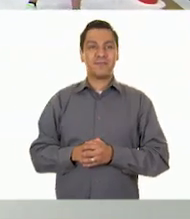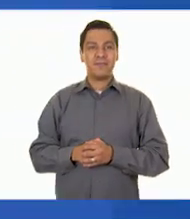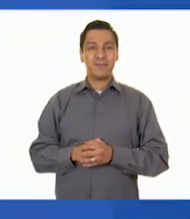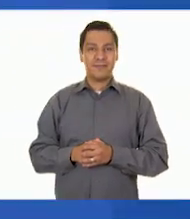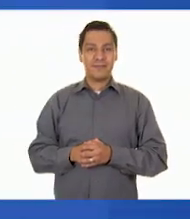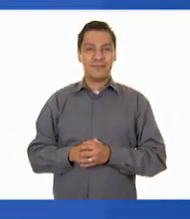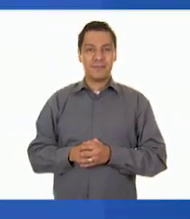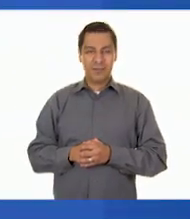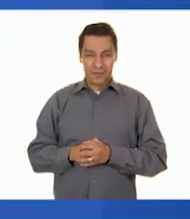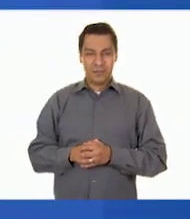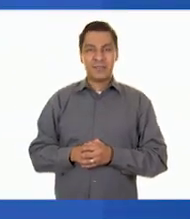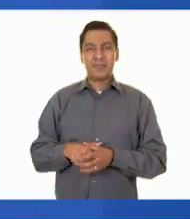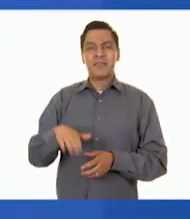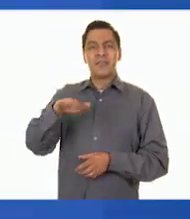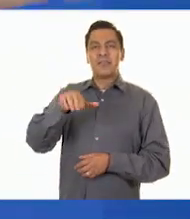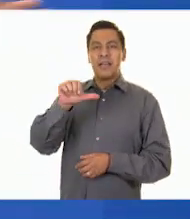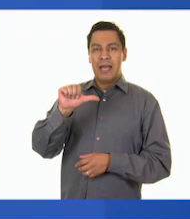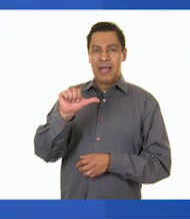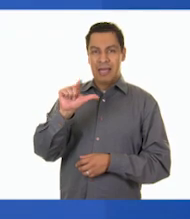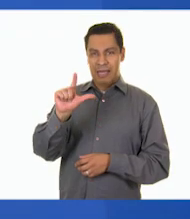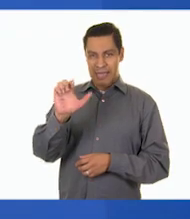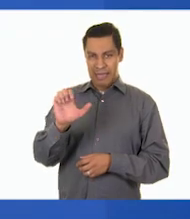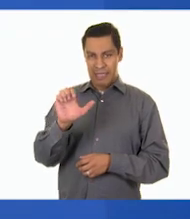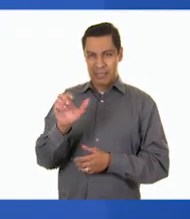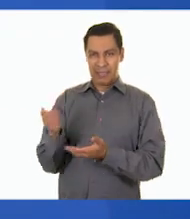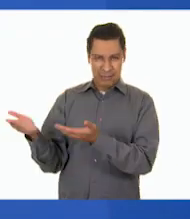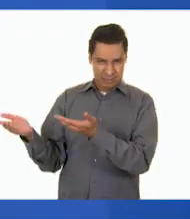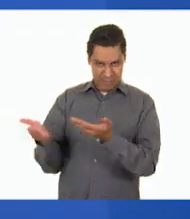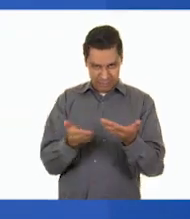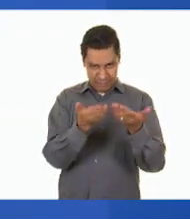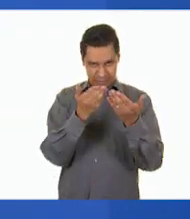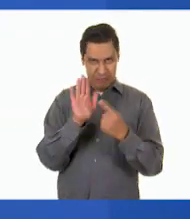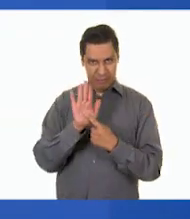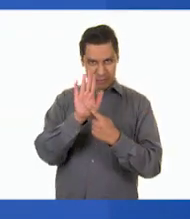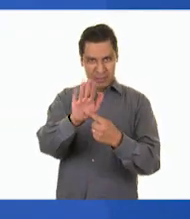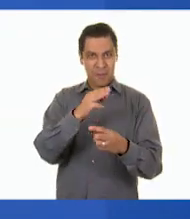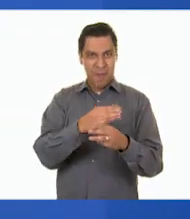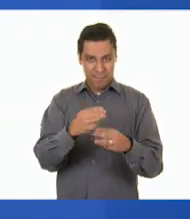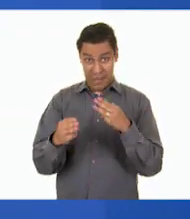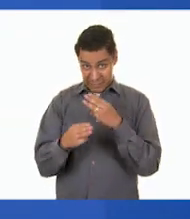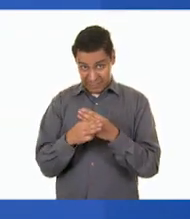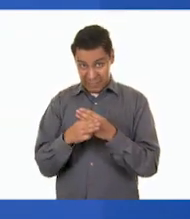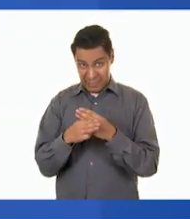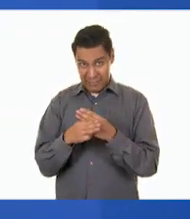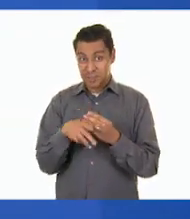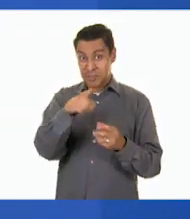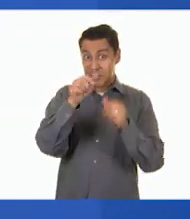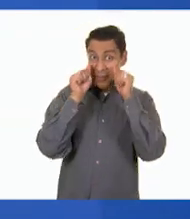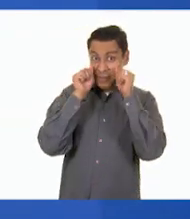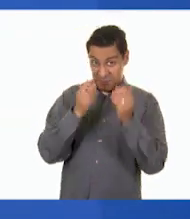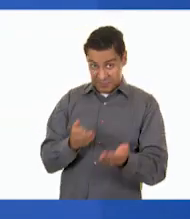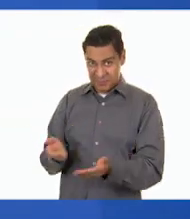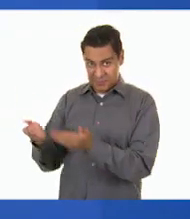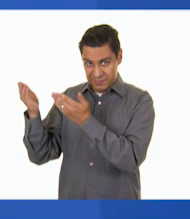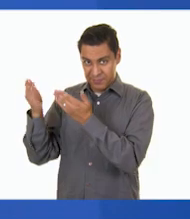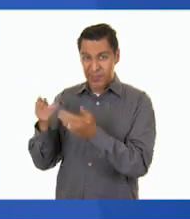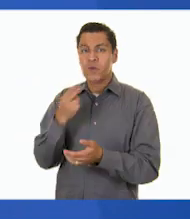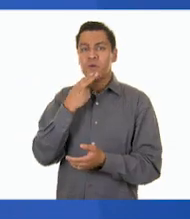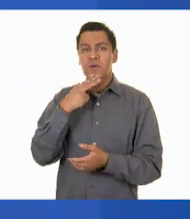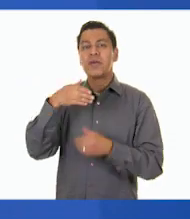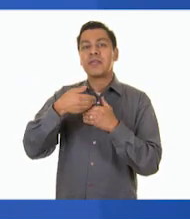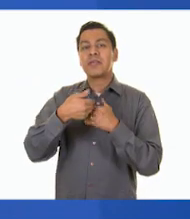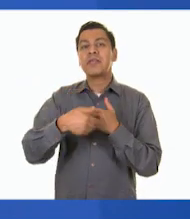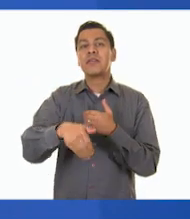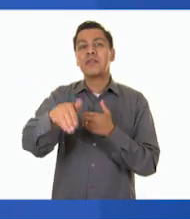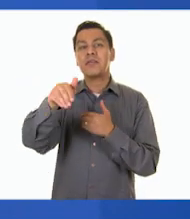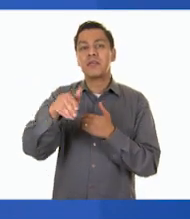vale me ayudas a mostrar los materiales claros y pongan mucha atención los materiales que vamos a utilizar en la